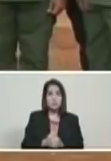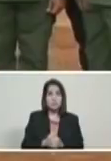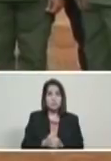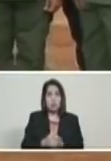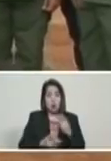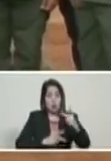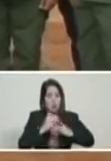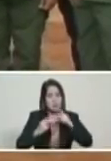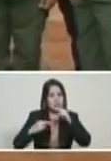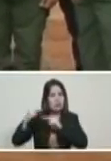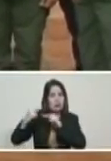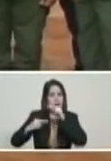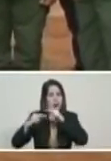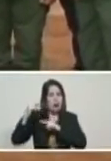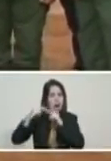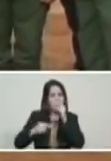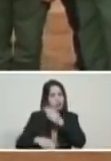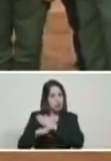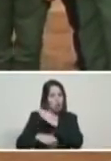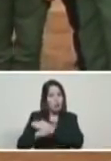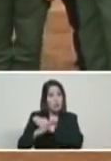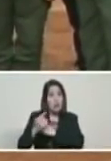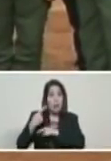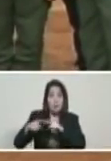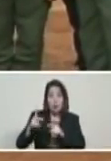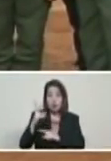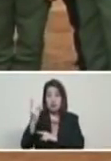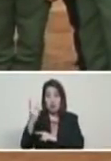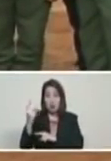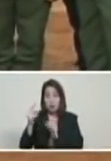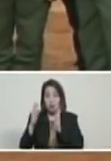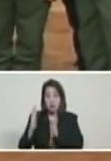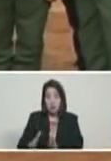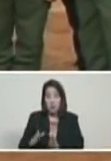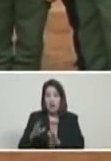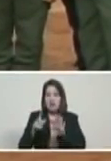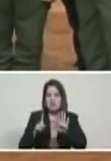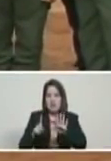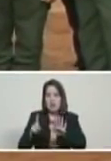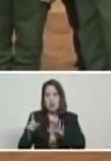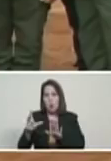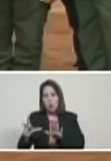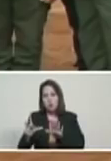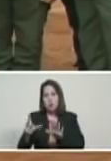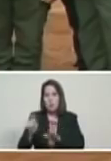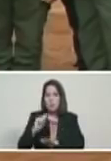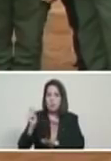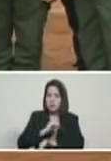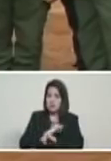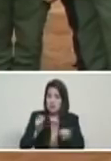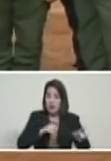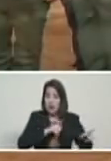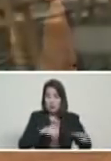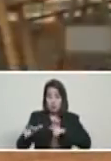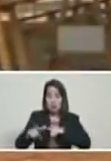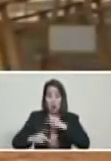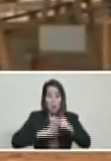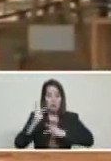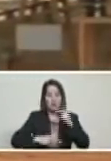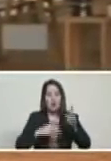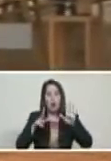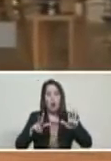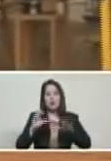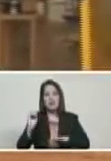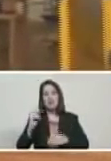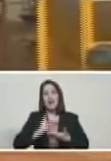proceso de construcción de su segunda línea, que estará lista dentro de 6 y 8 meses para llevar a esta planta a unos 80 kilos